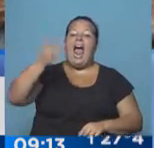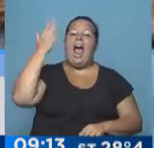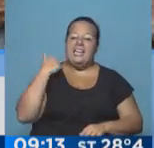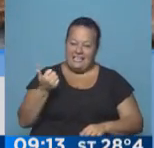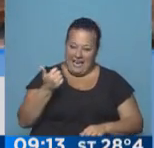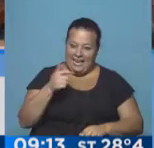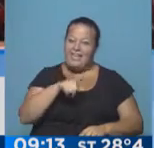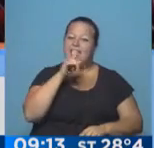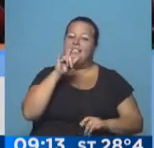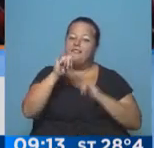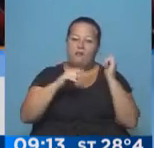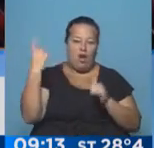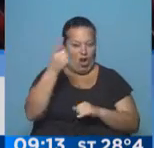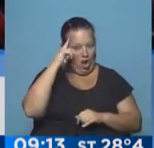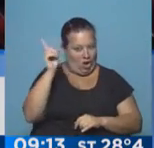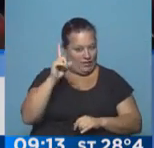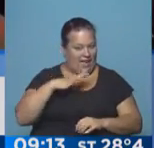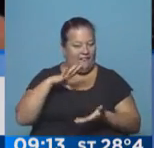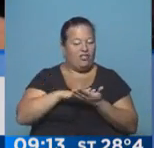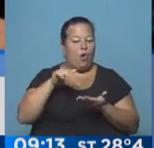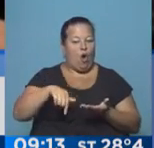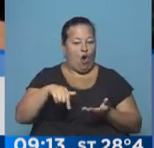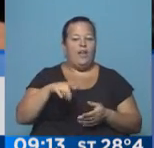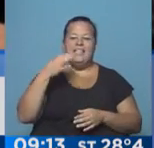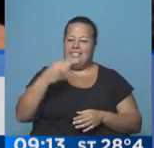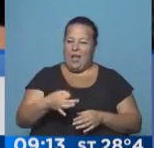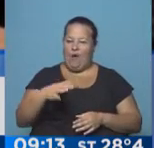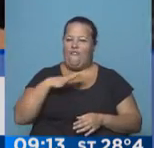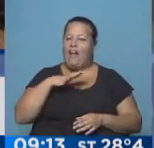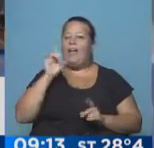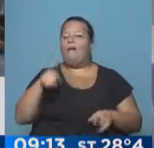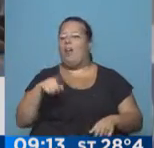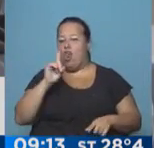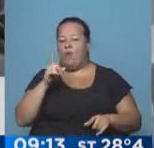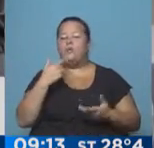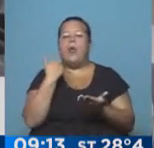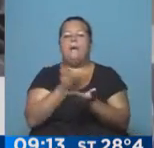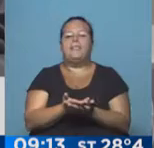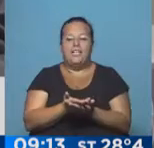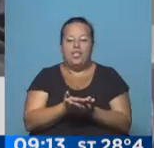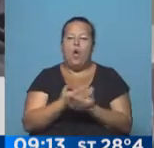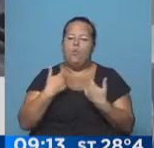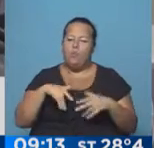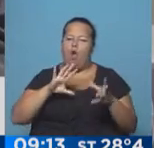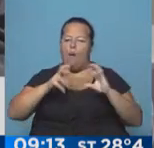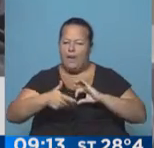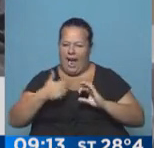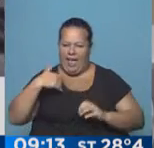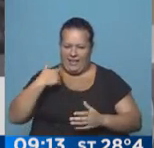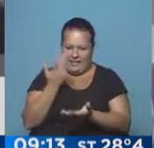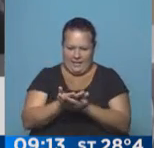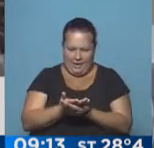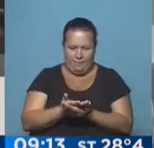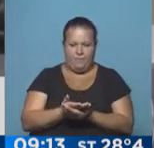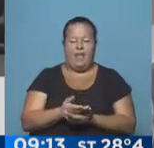y este es el dato que no todos los medios publicaron hoy seguramente no llegaron a verlo por una es una presentación bastante compleja la que hizo argentina ayer